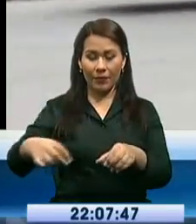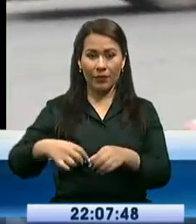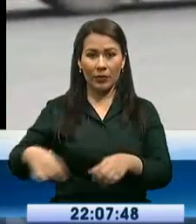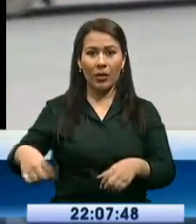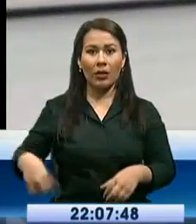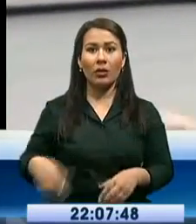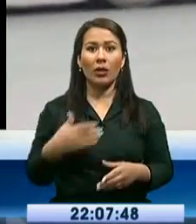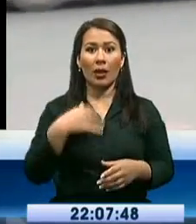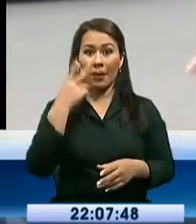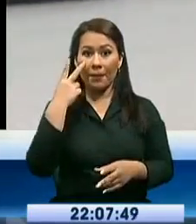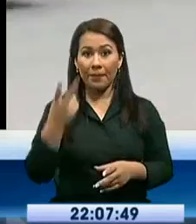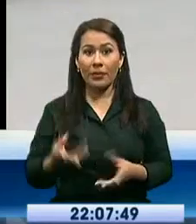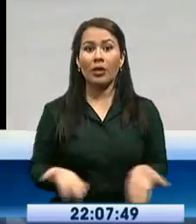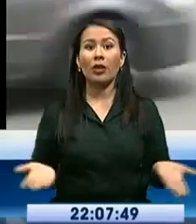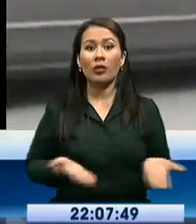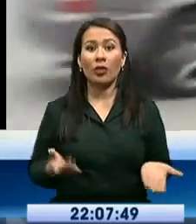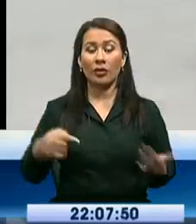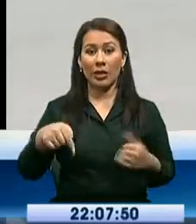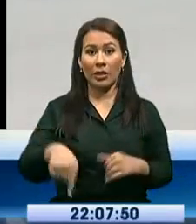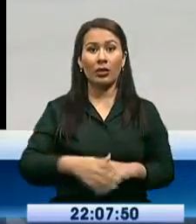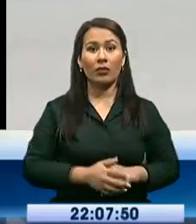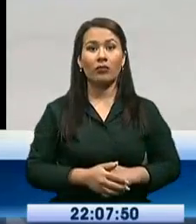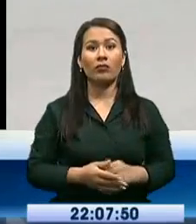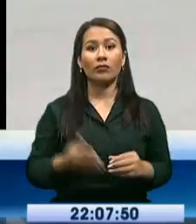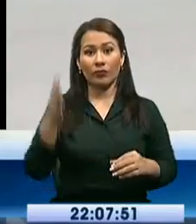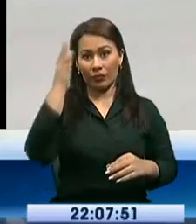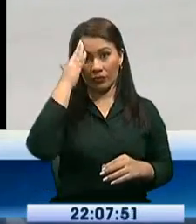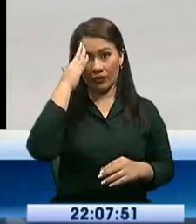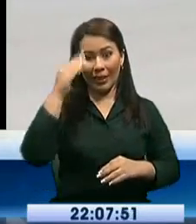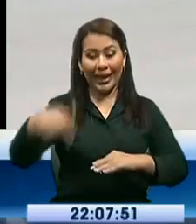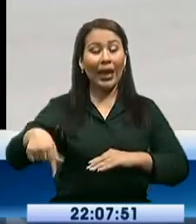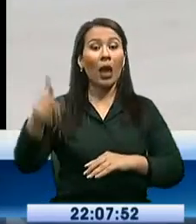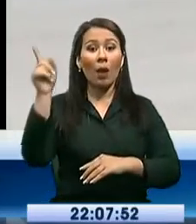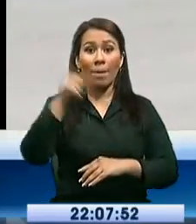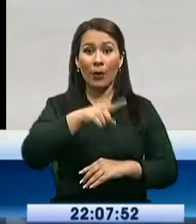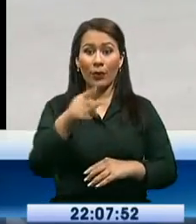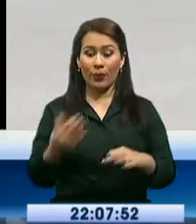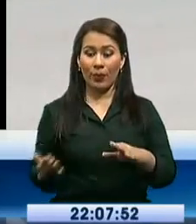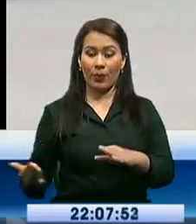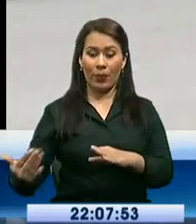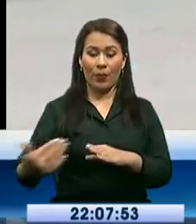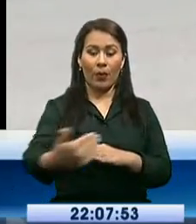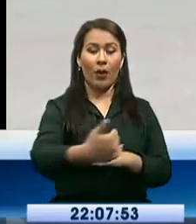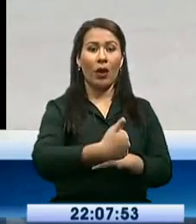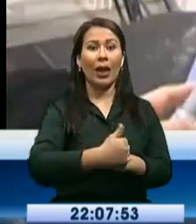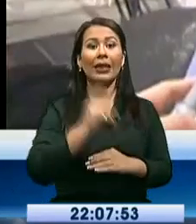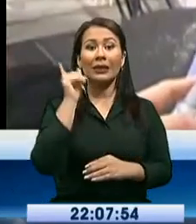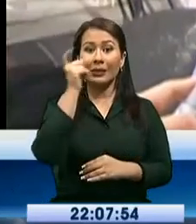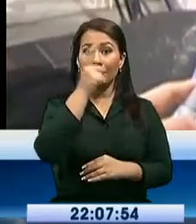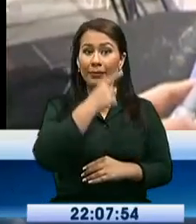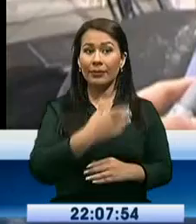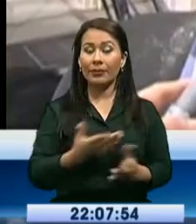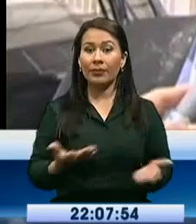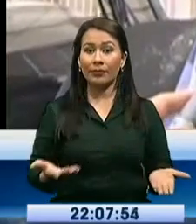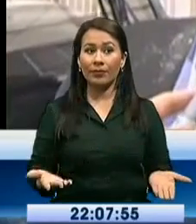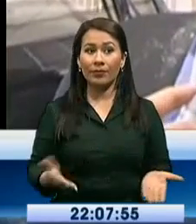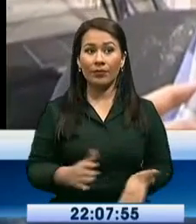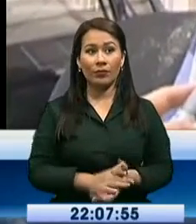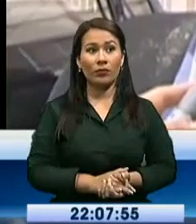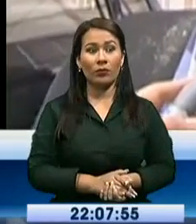en U, sabiendo que aquí es algo ilegal que giren en U, y le impacta. El señor parece que ha